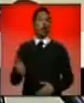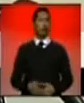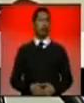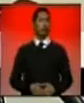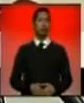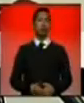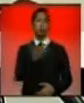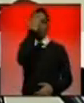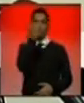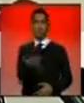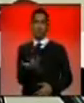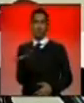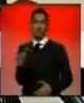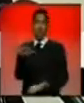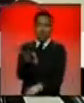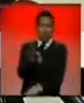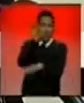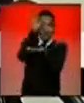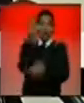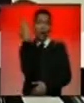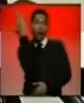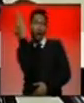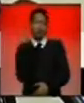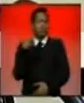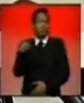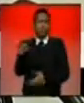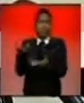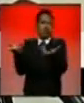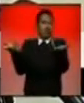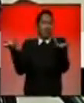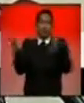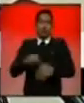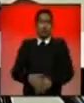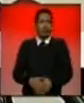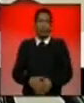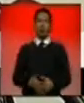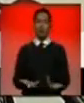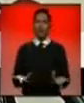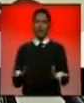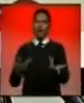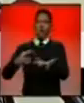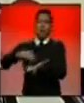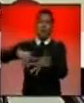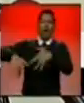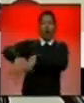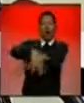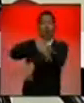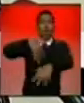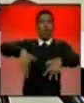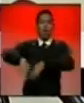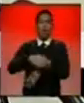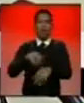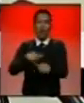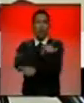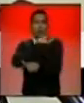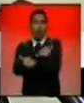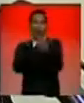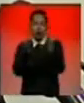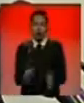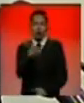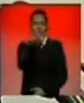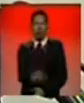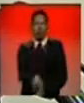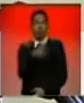merecemos representantes que no hagan este tipo de argucias, que no presenten asesores que no tienen ningún